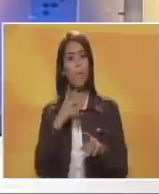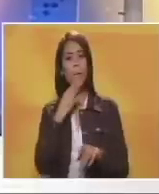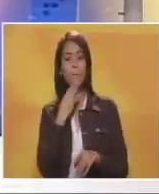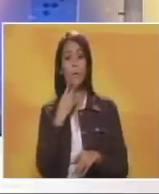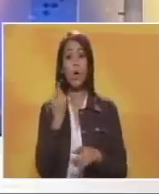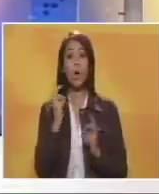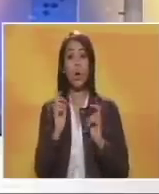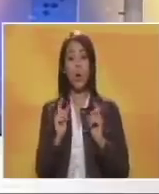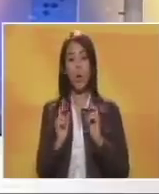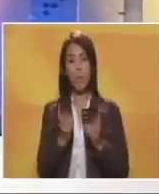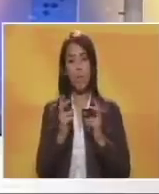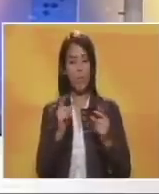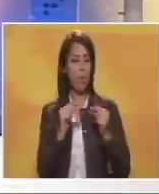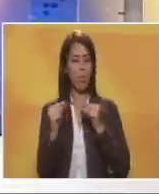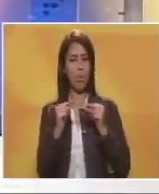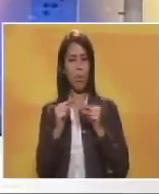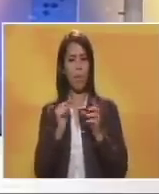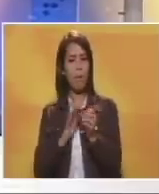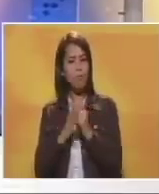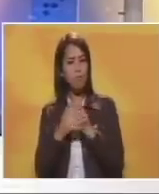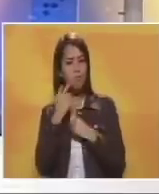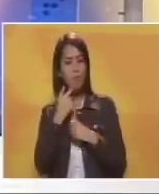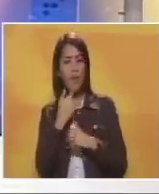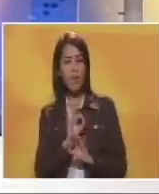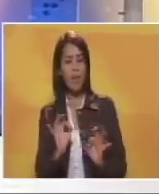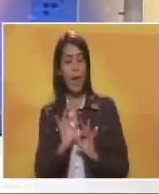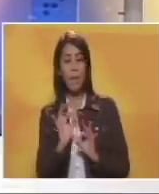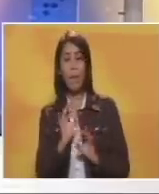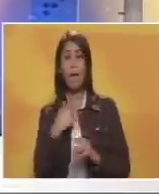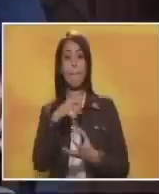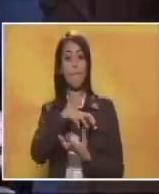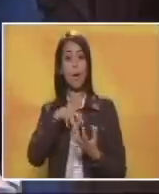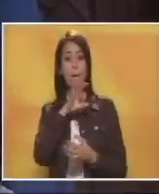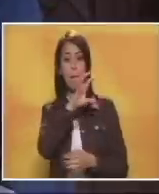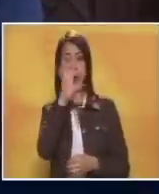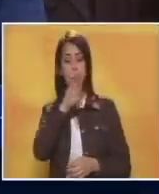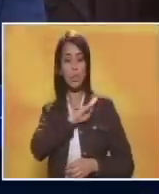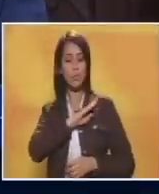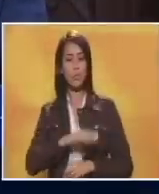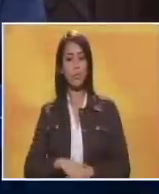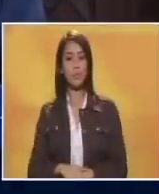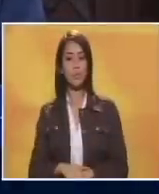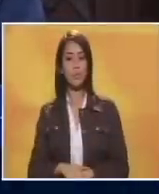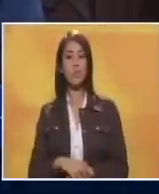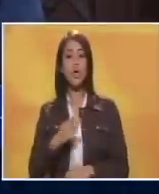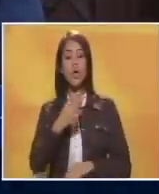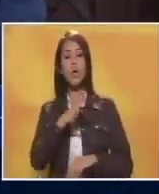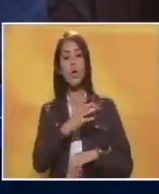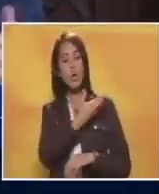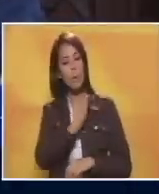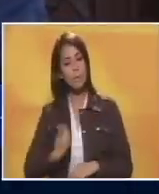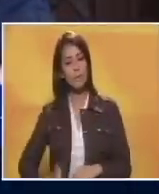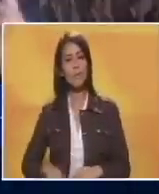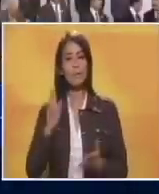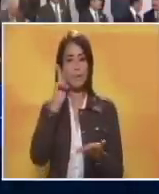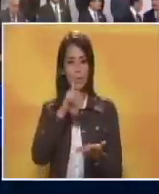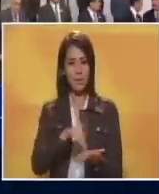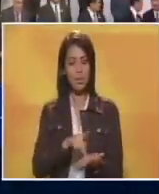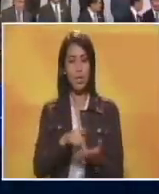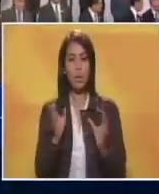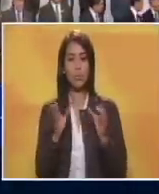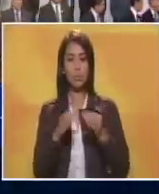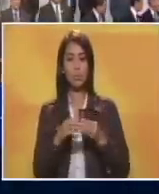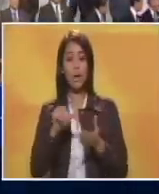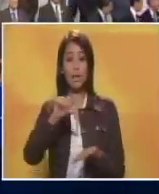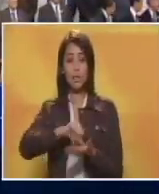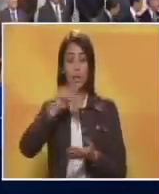de las Américas para ocultar sus propios problemas. Para el ministro de Relaciones Exteriores, los jefes de Estado que asistieron al encuentro que se desarrolló en